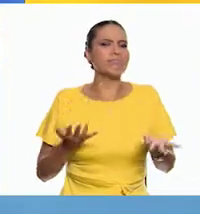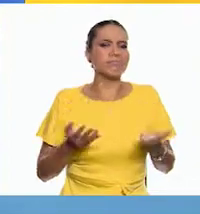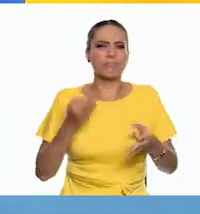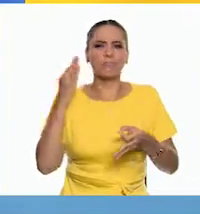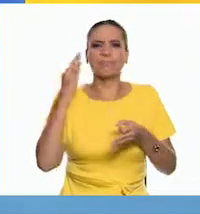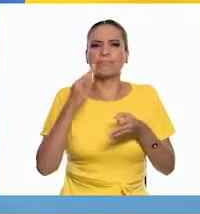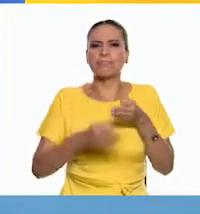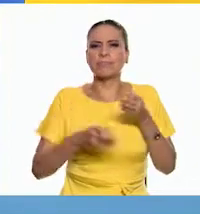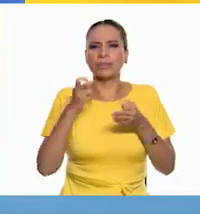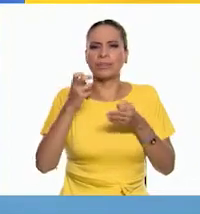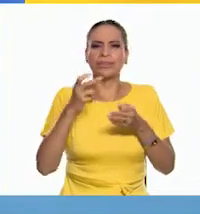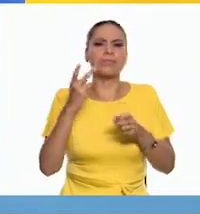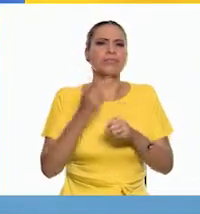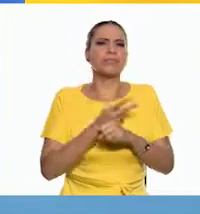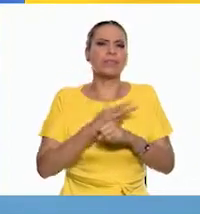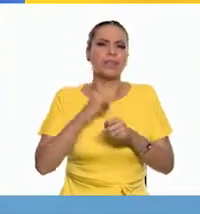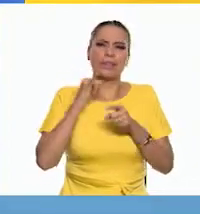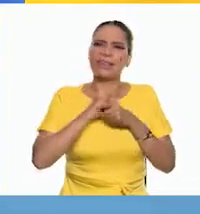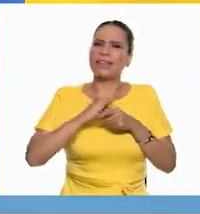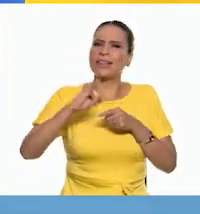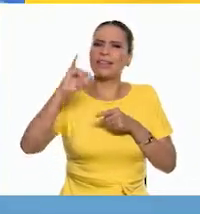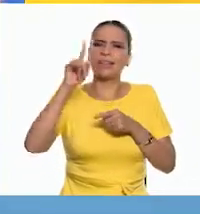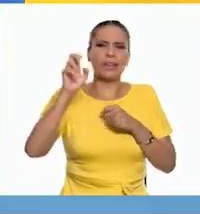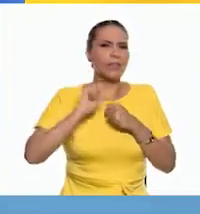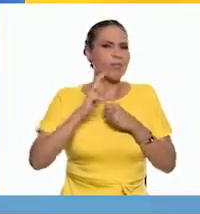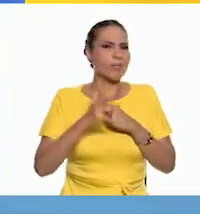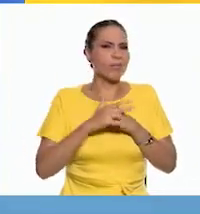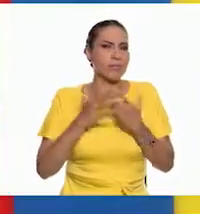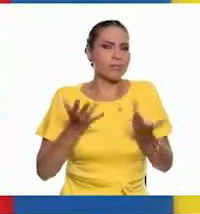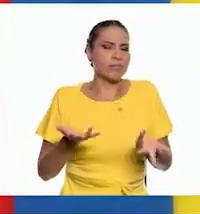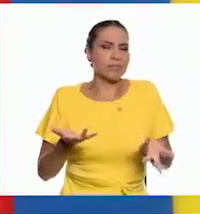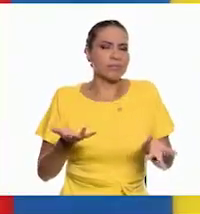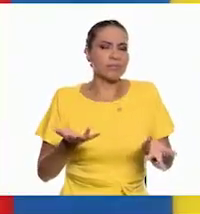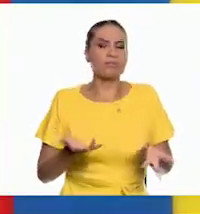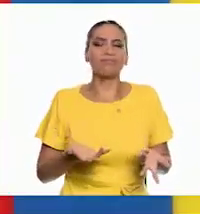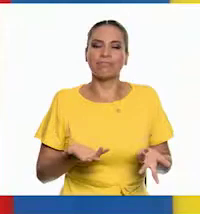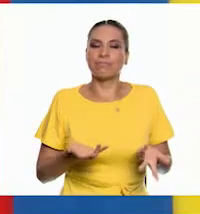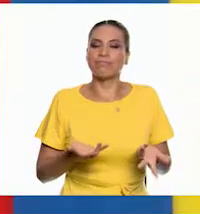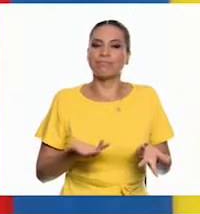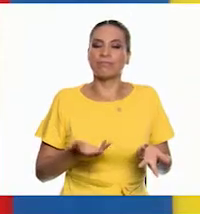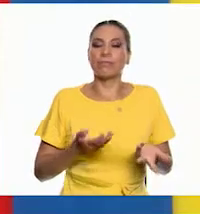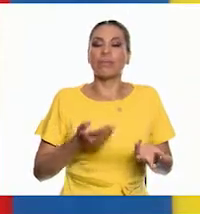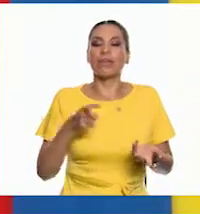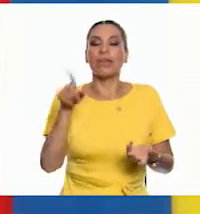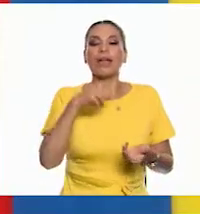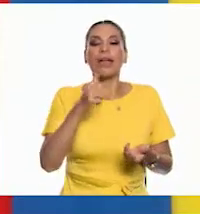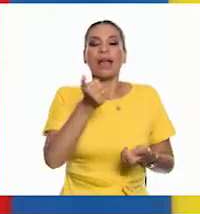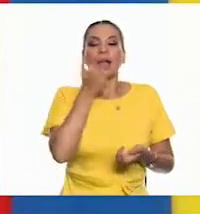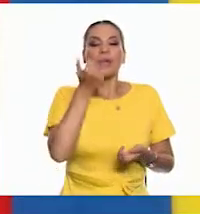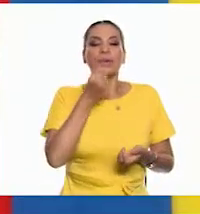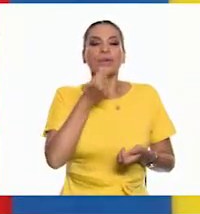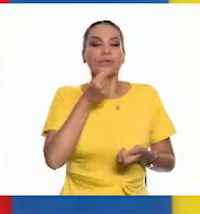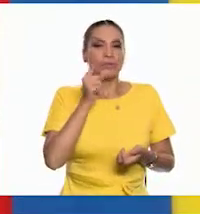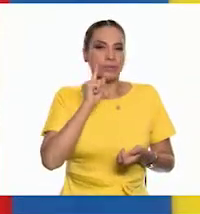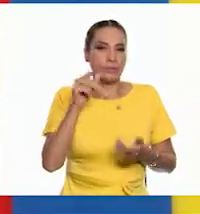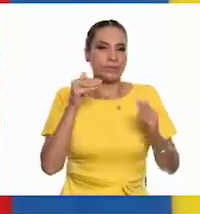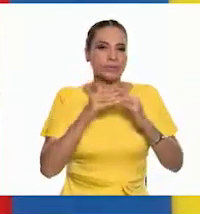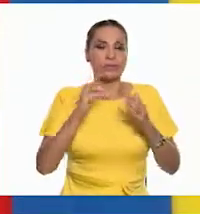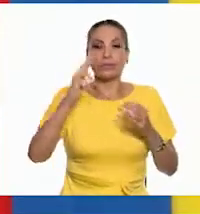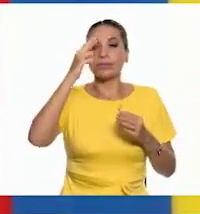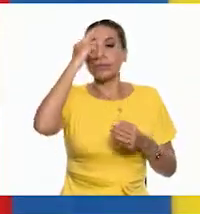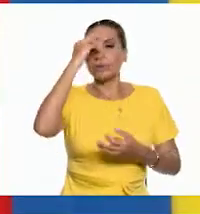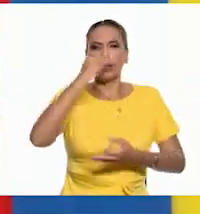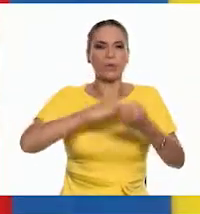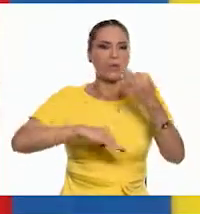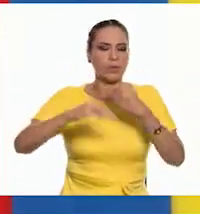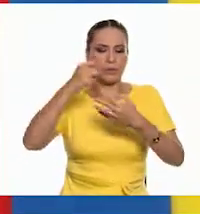final, eso estaba sucediendo lejos, en Europa. Bueno, Jenny, alumnas y alumnos en casa, recuerden que